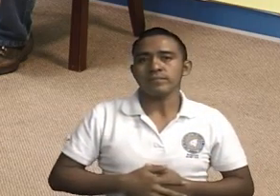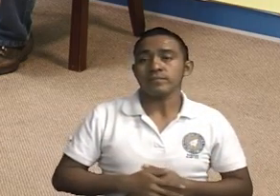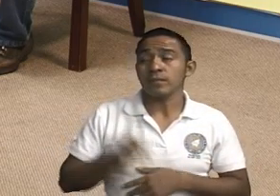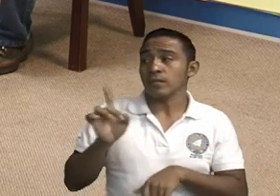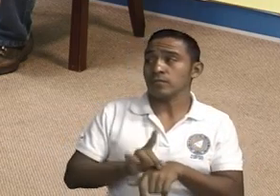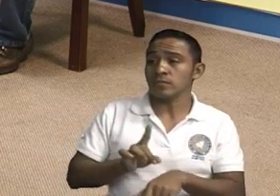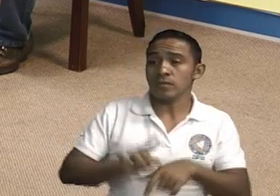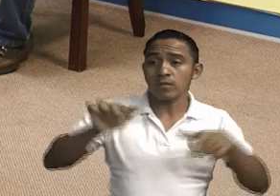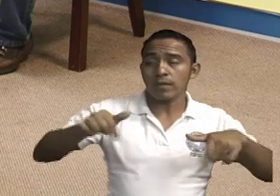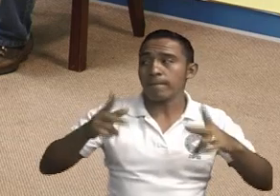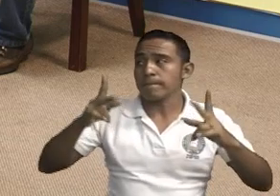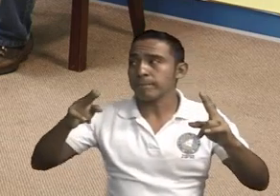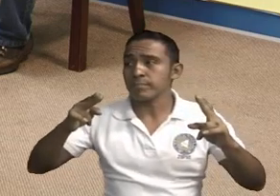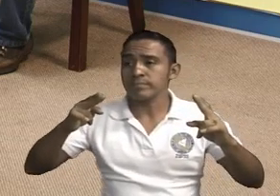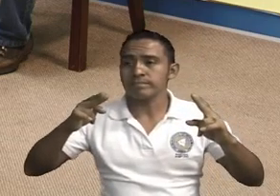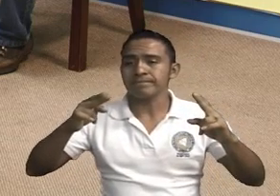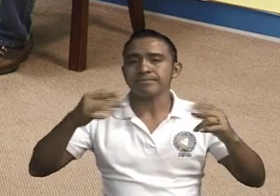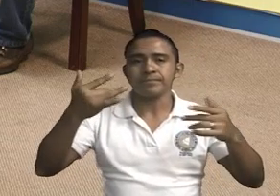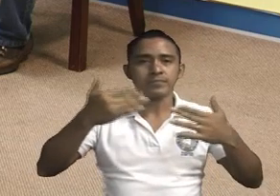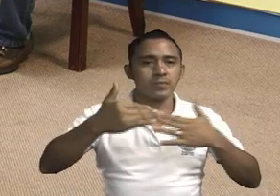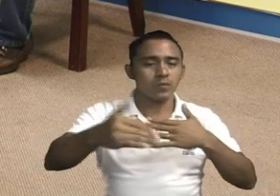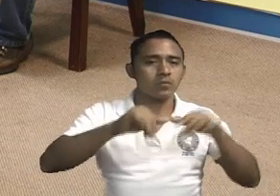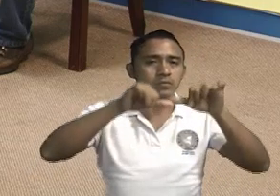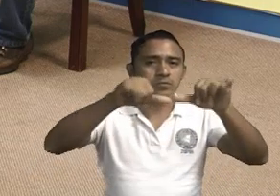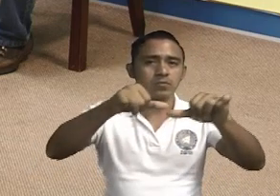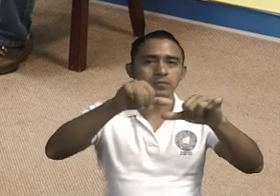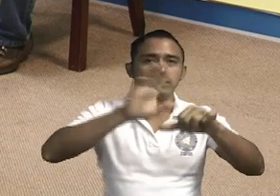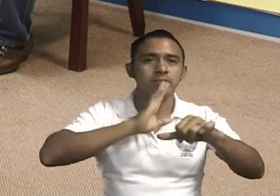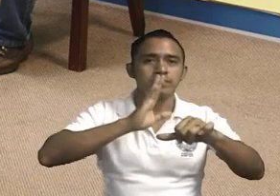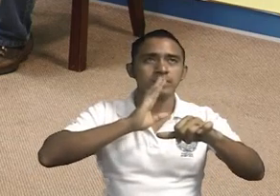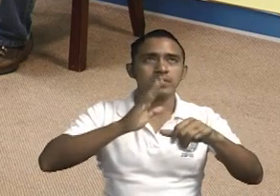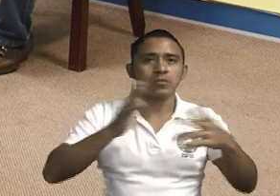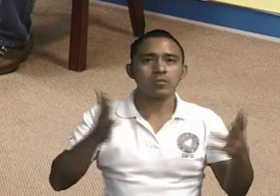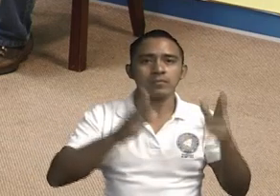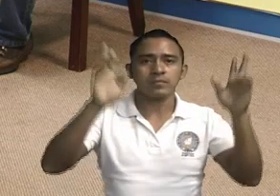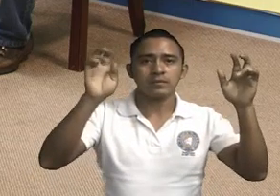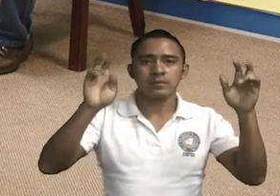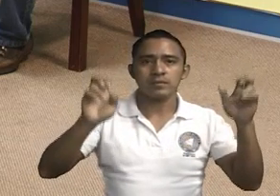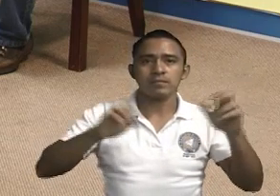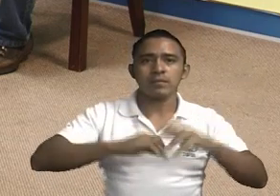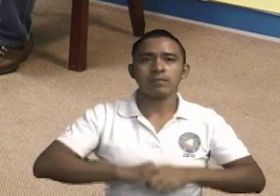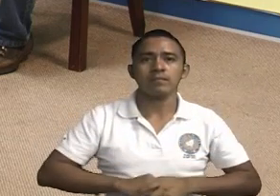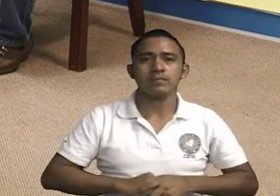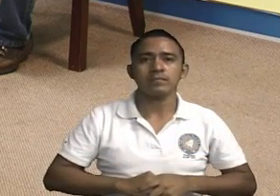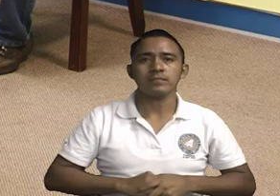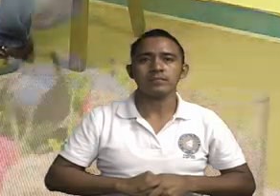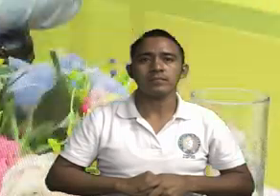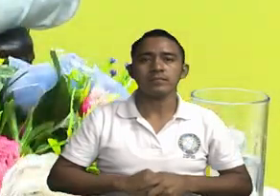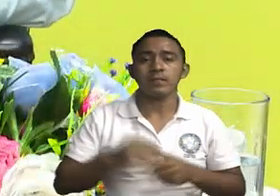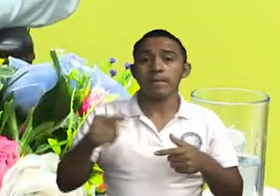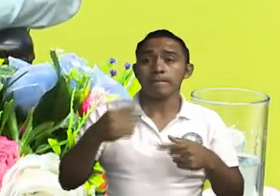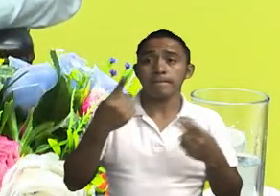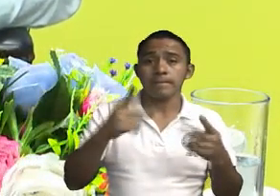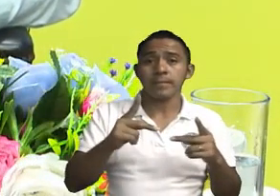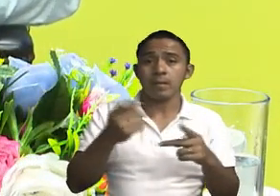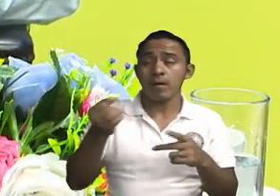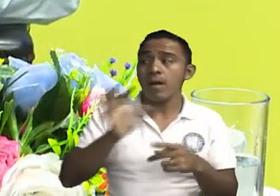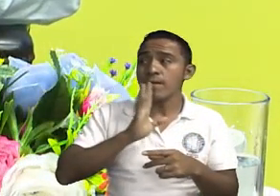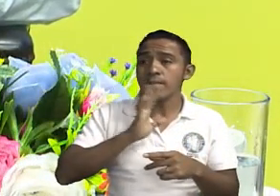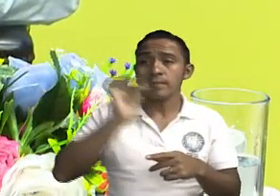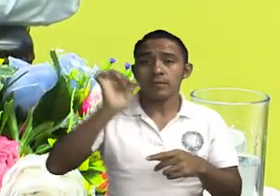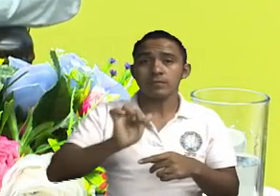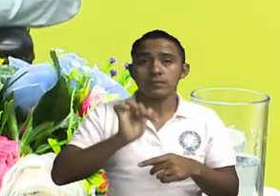doctor, nos vamos a una pausa. Cuando regresemos vamos a estar hablando más sobre este tema, sobre la disfunción eréctil, pero nos dicen de Control Master